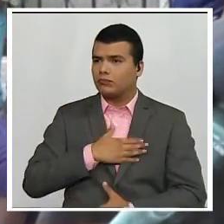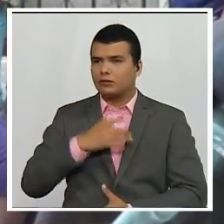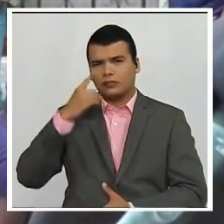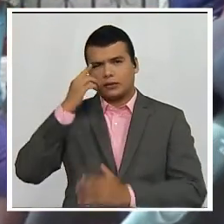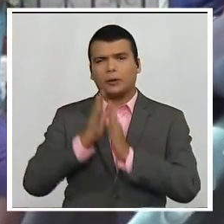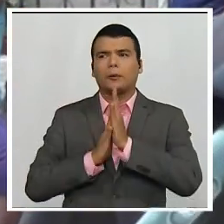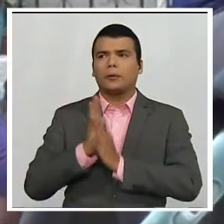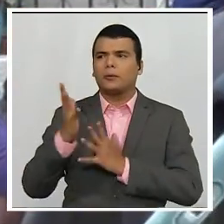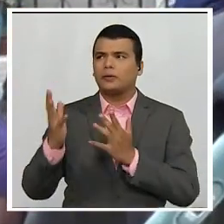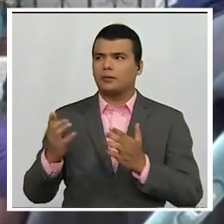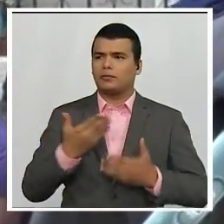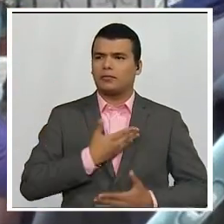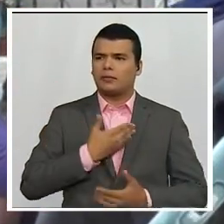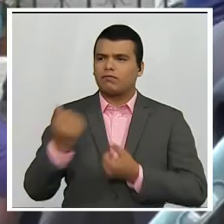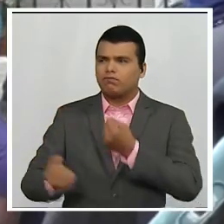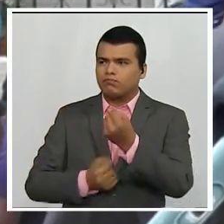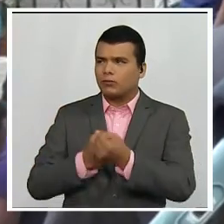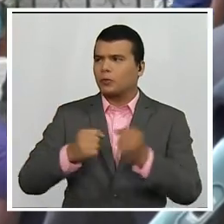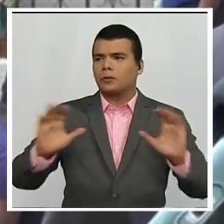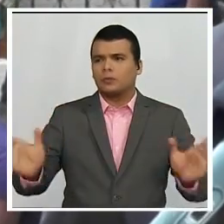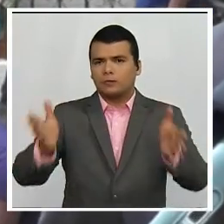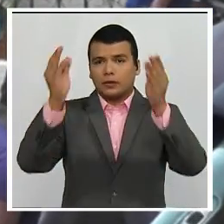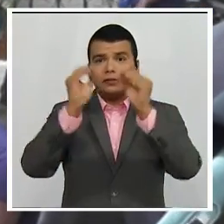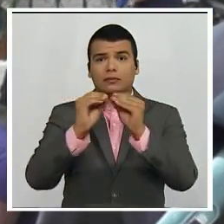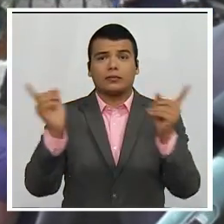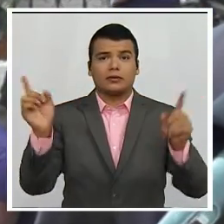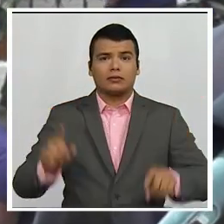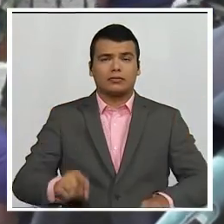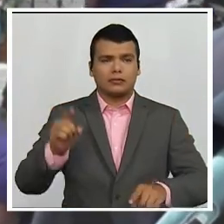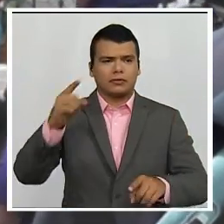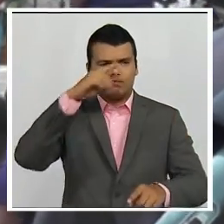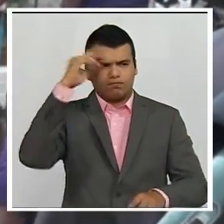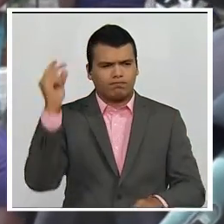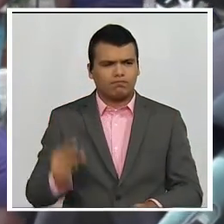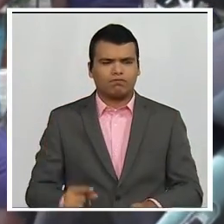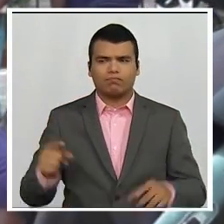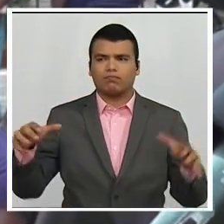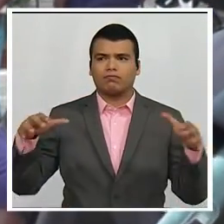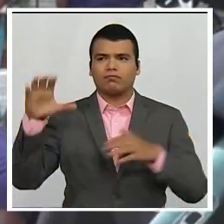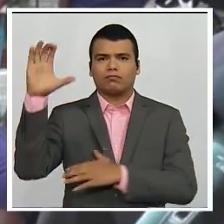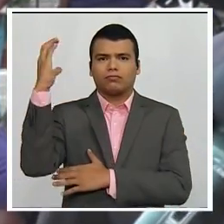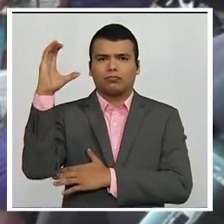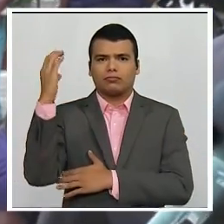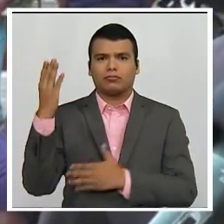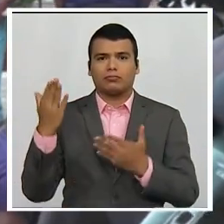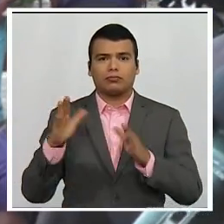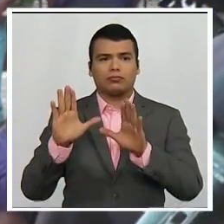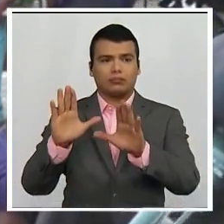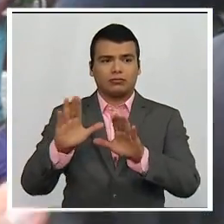adelante y pueden jugar la camiseta de la selección colombia